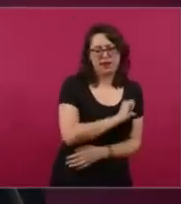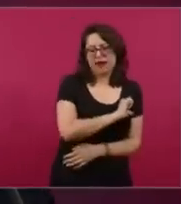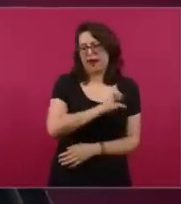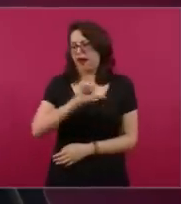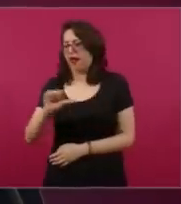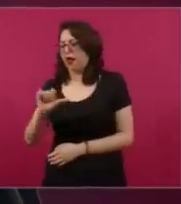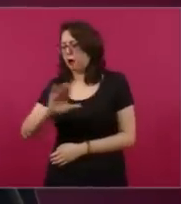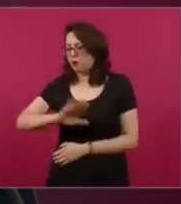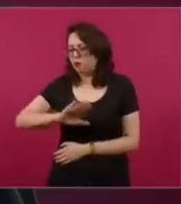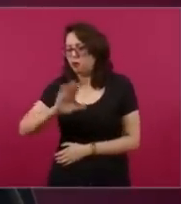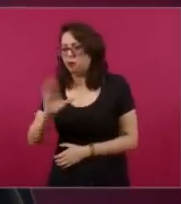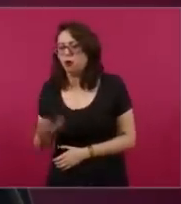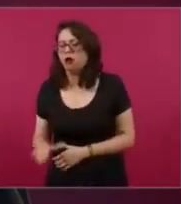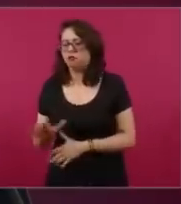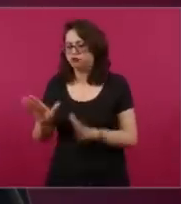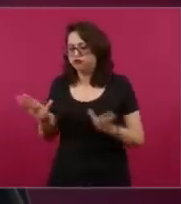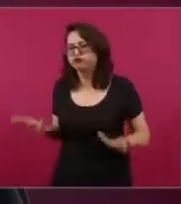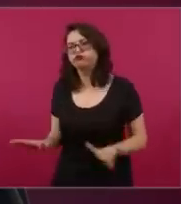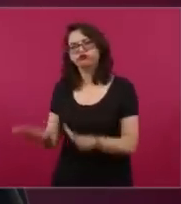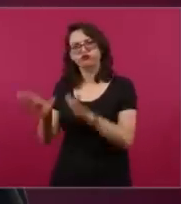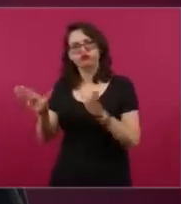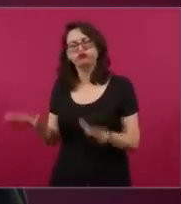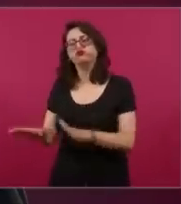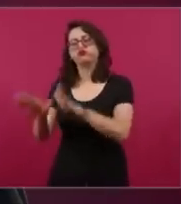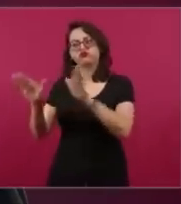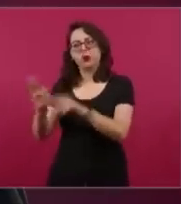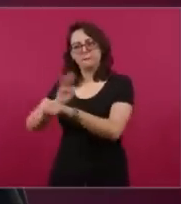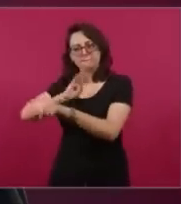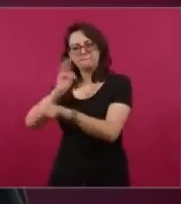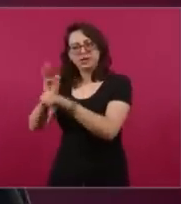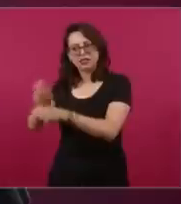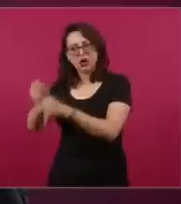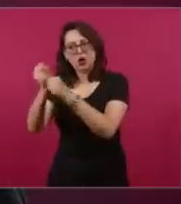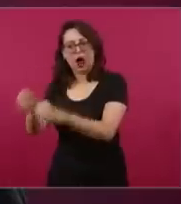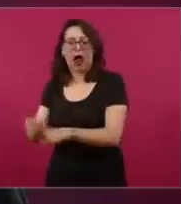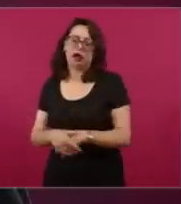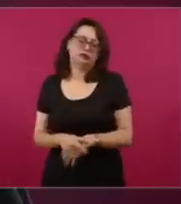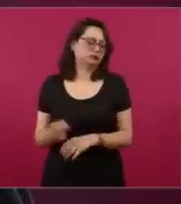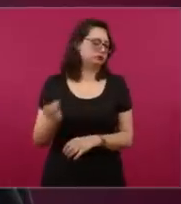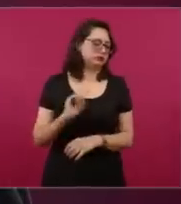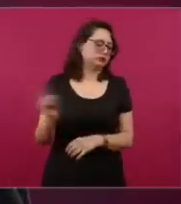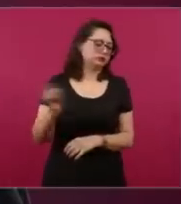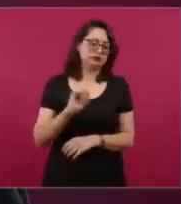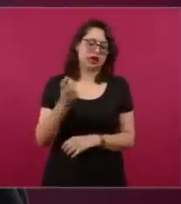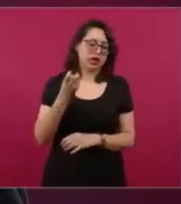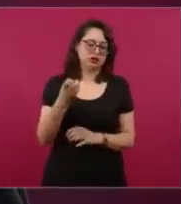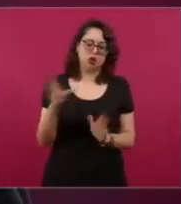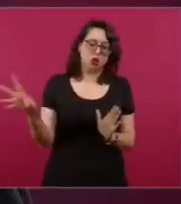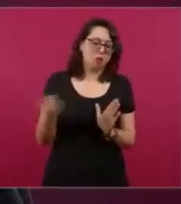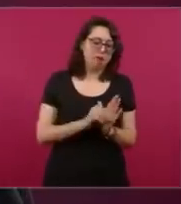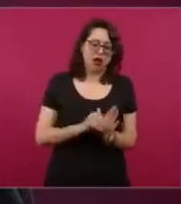Enséñalo a pescar, no le des pescado.